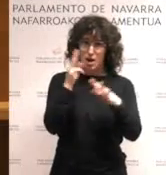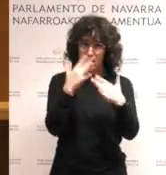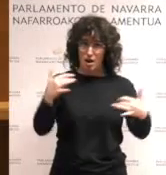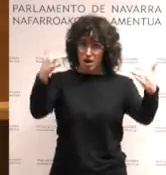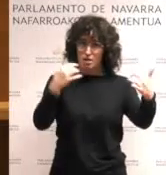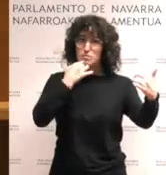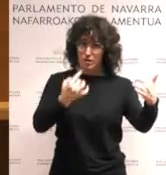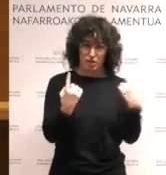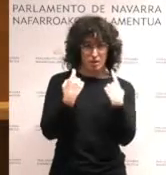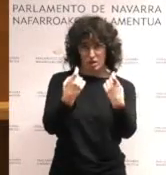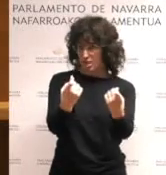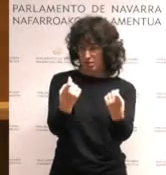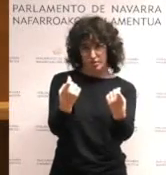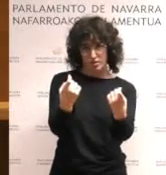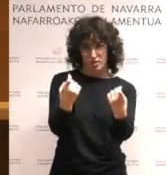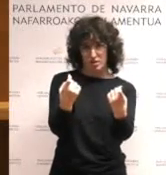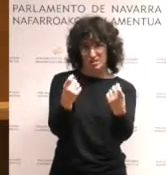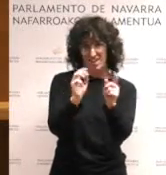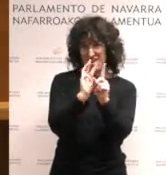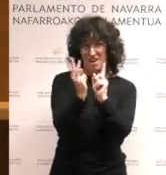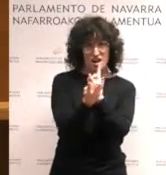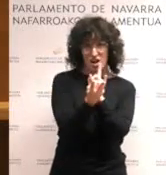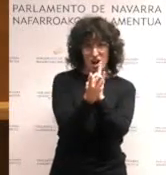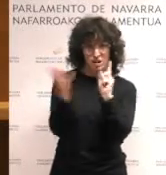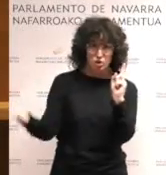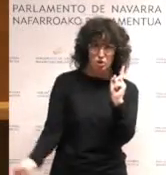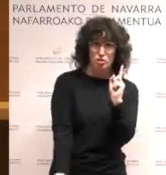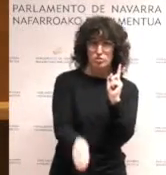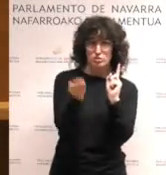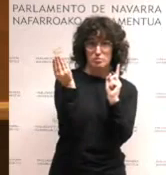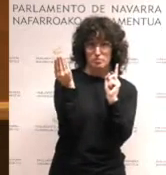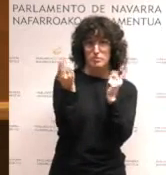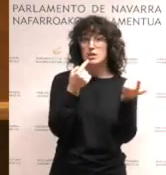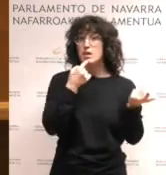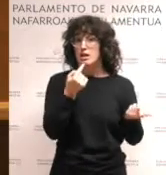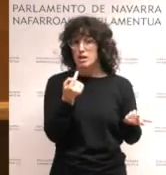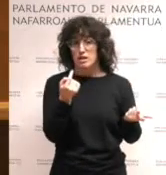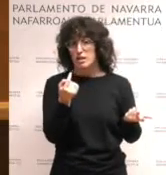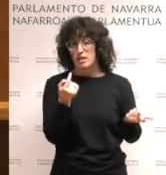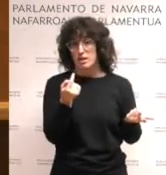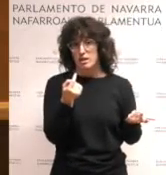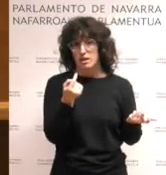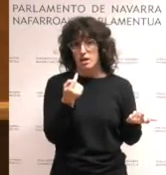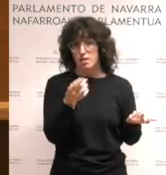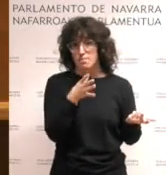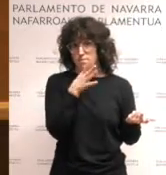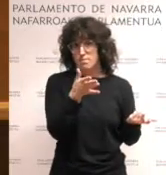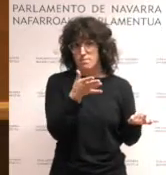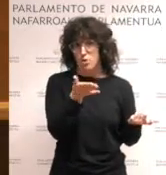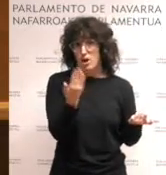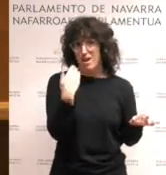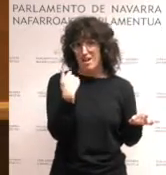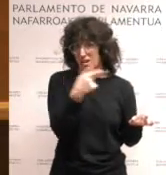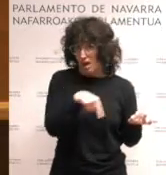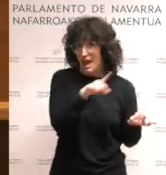de una bajada inminente de ratios en nuestro sistema educativo. Las razones de esta bajada, que ellos calificaban de